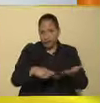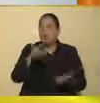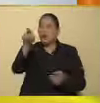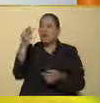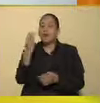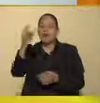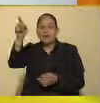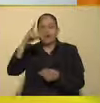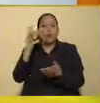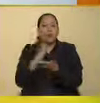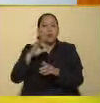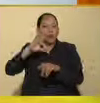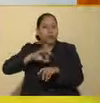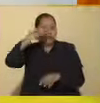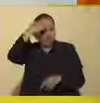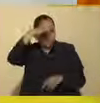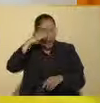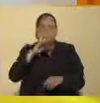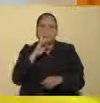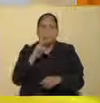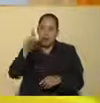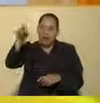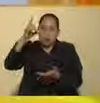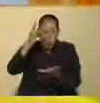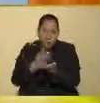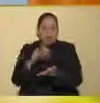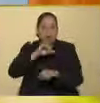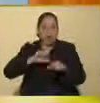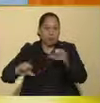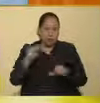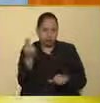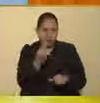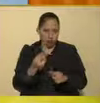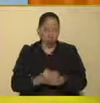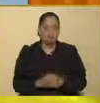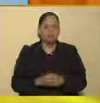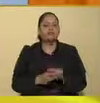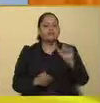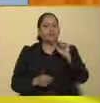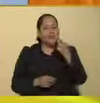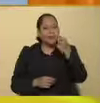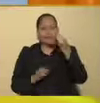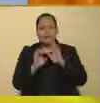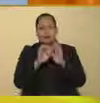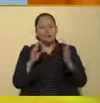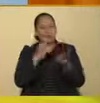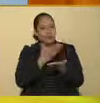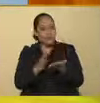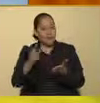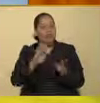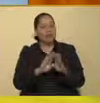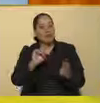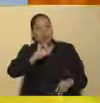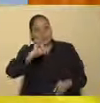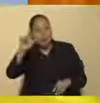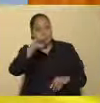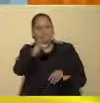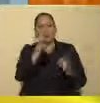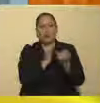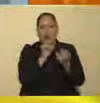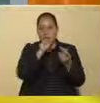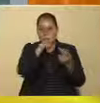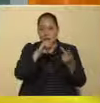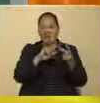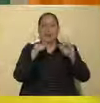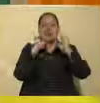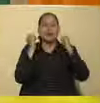de atender a estos pacientes de la mejor manera. Oiga, doctor Maya, además de checar el profesionalismo y en la asociación que efectivamente